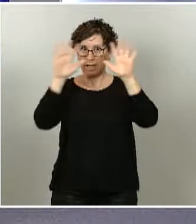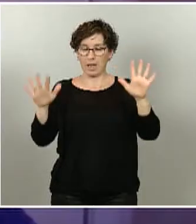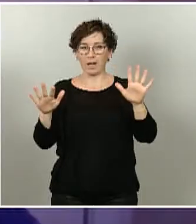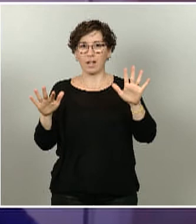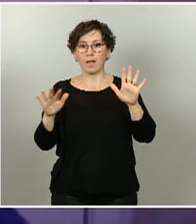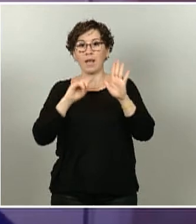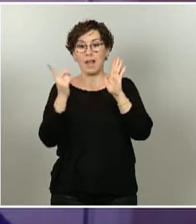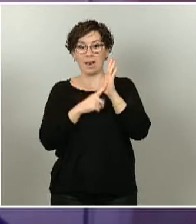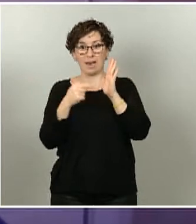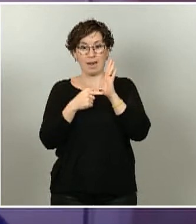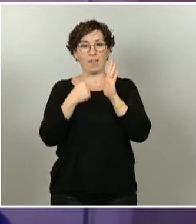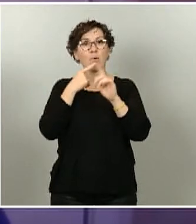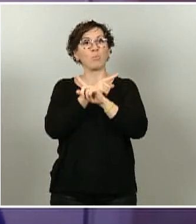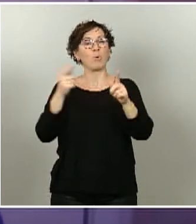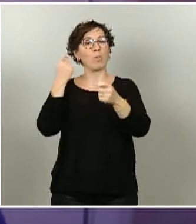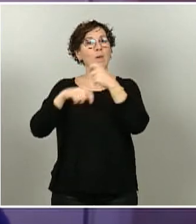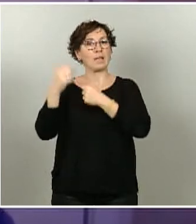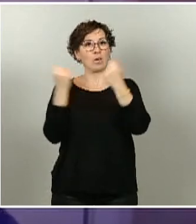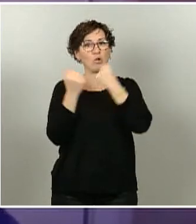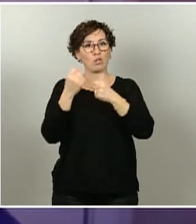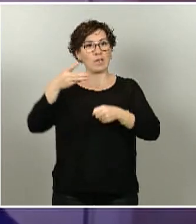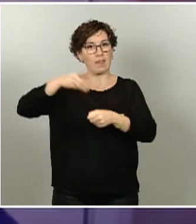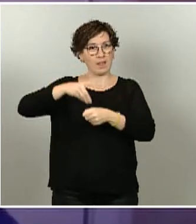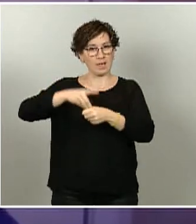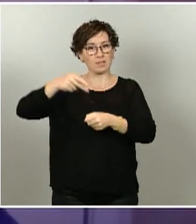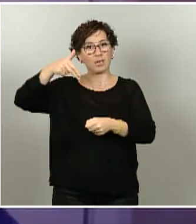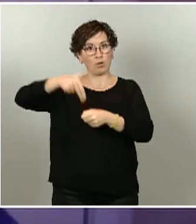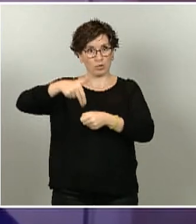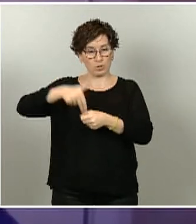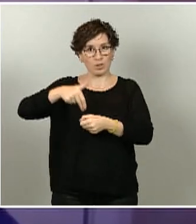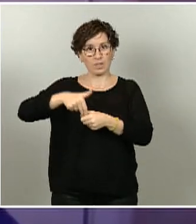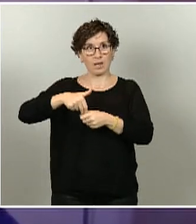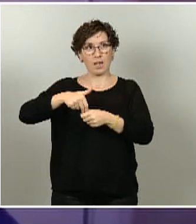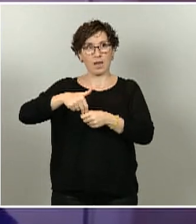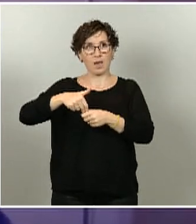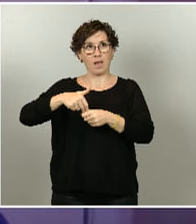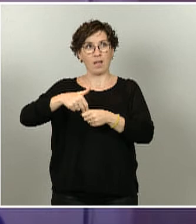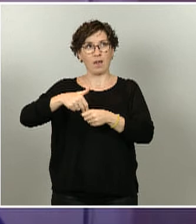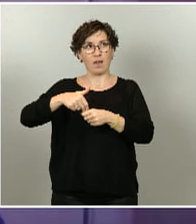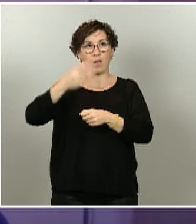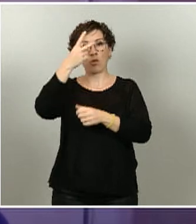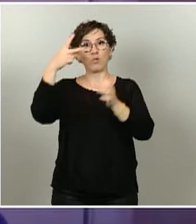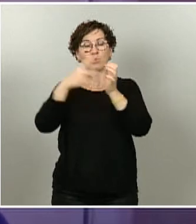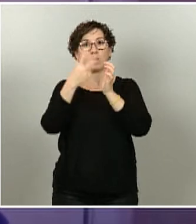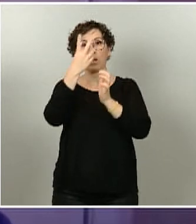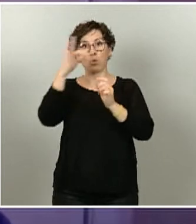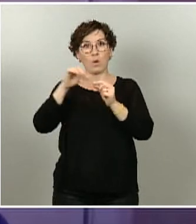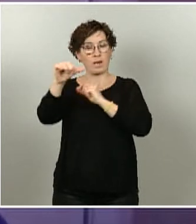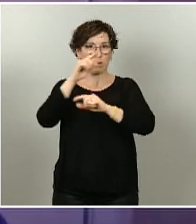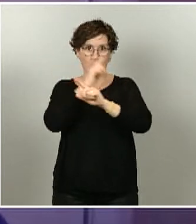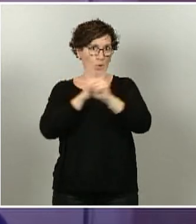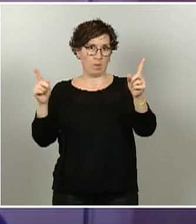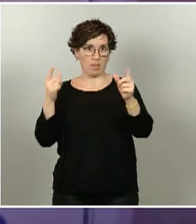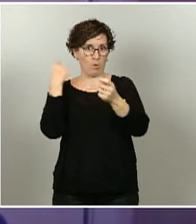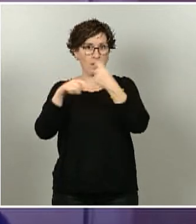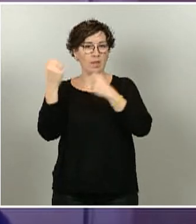vehículos diésel, de gasolina, vehículos de combustión a partir de 2040. No sé hasta qué año, no sé si lo fija, hasta